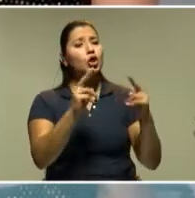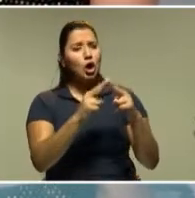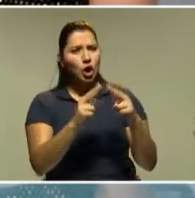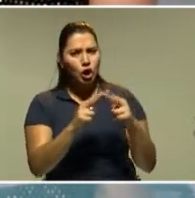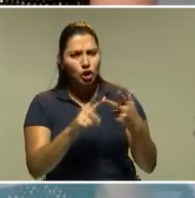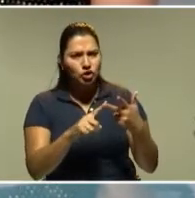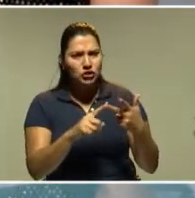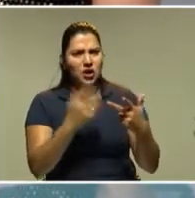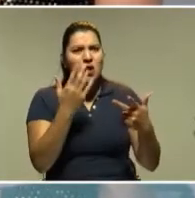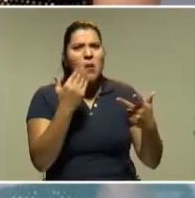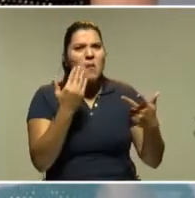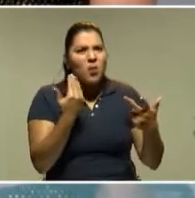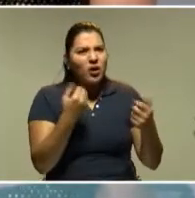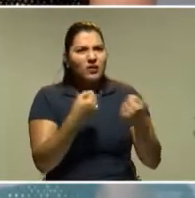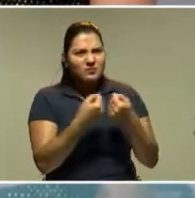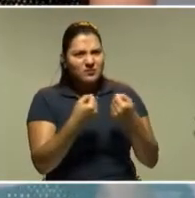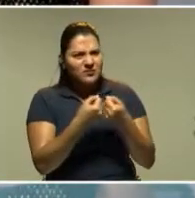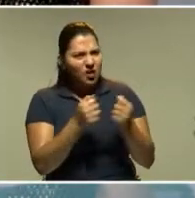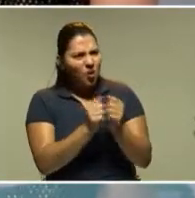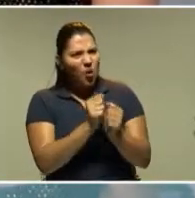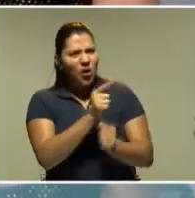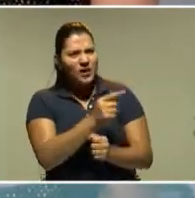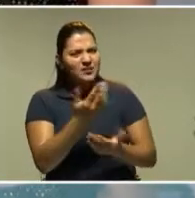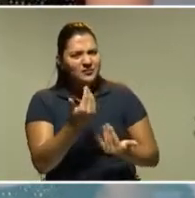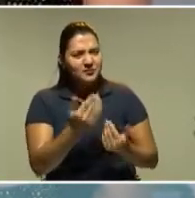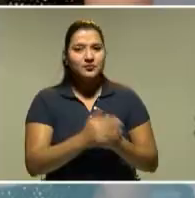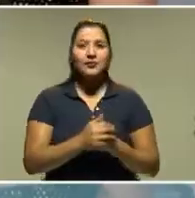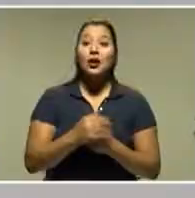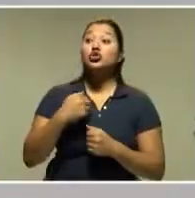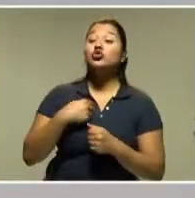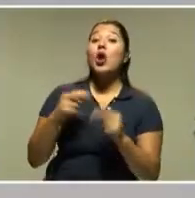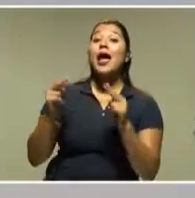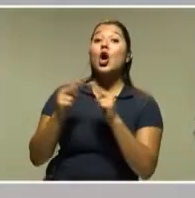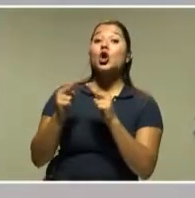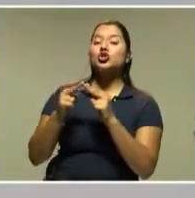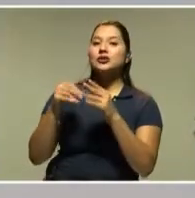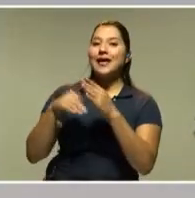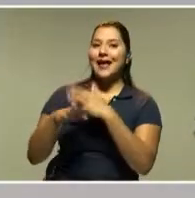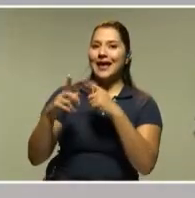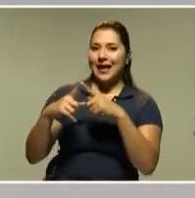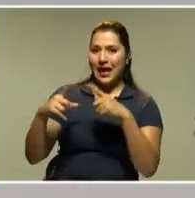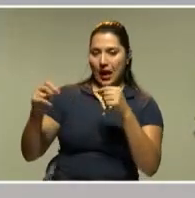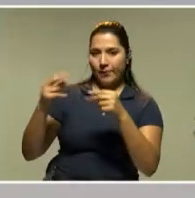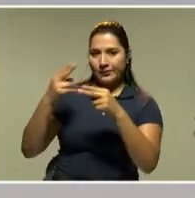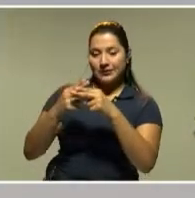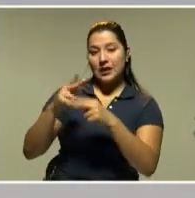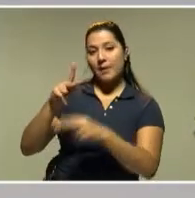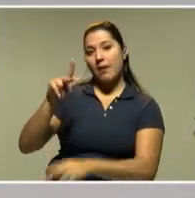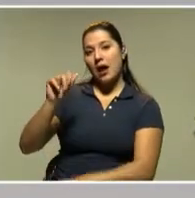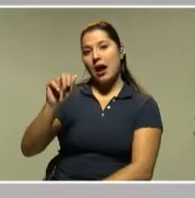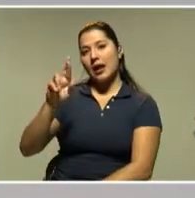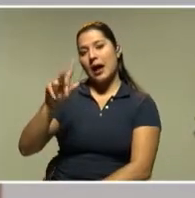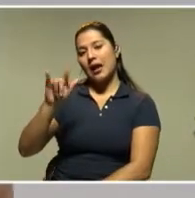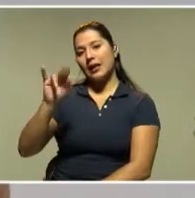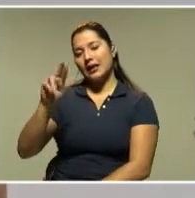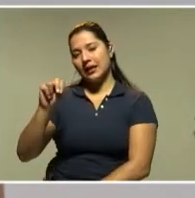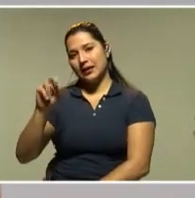Porque precisamente con ella defender el título. Sí, yo la conocí en Japón. Se llama Carlin Rivas, es